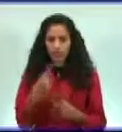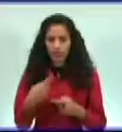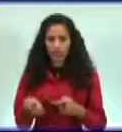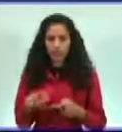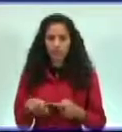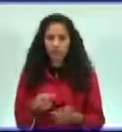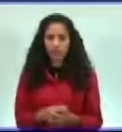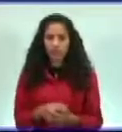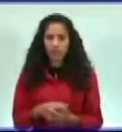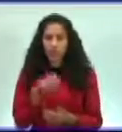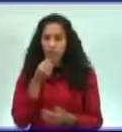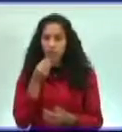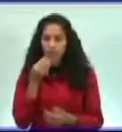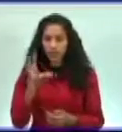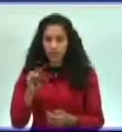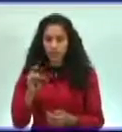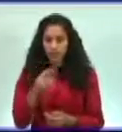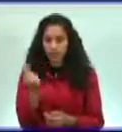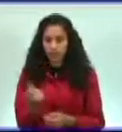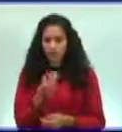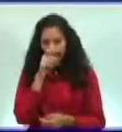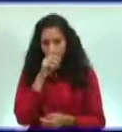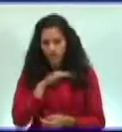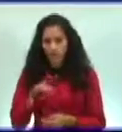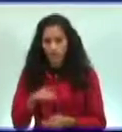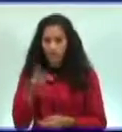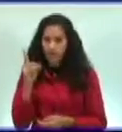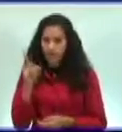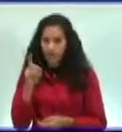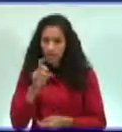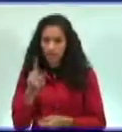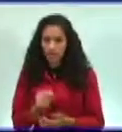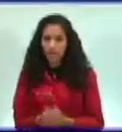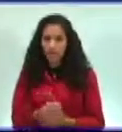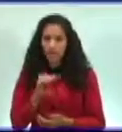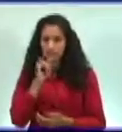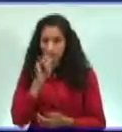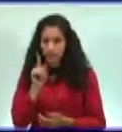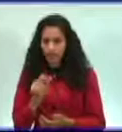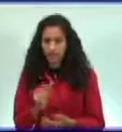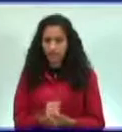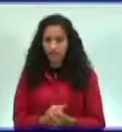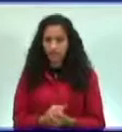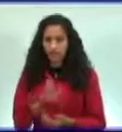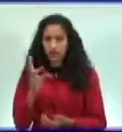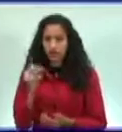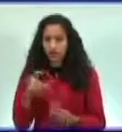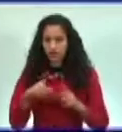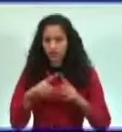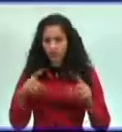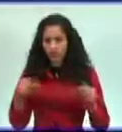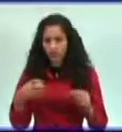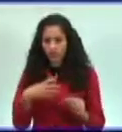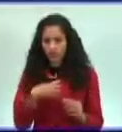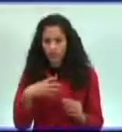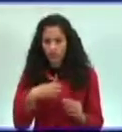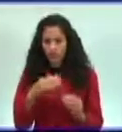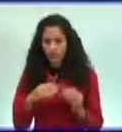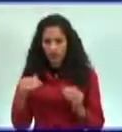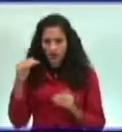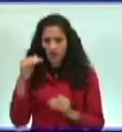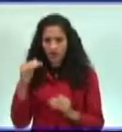momento, podemos decirle a nuestros niños, derecha, izquierda, cuántos triángulos tenemos